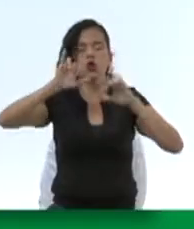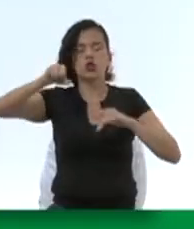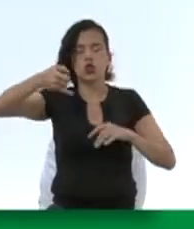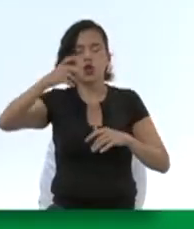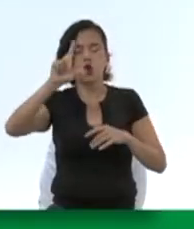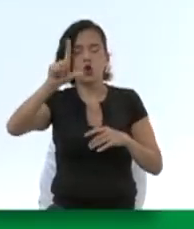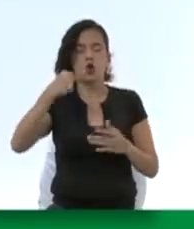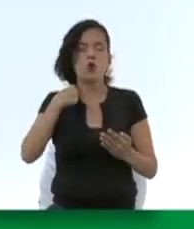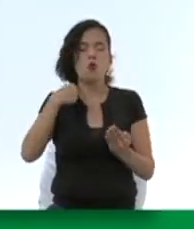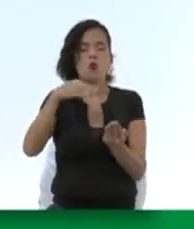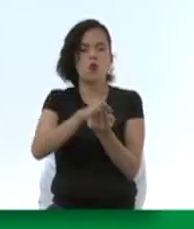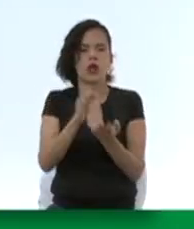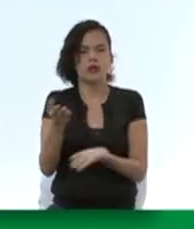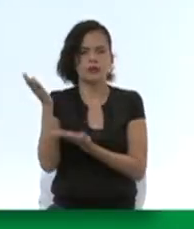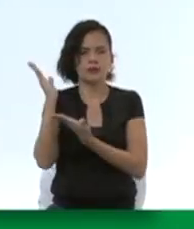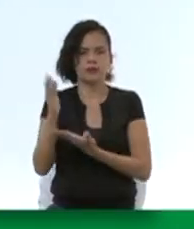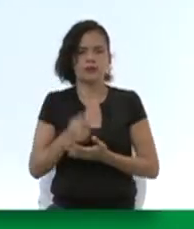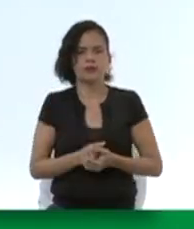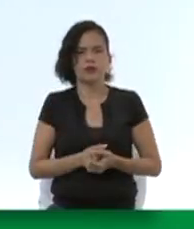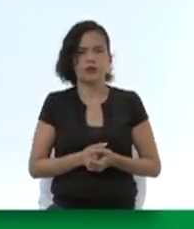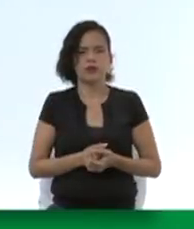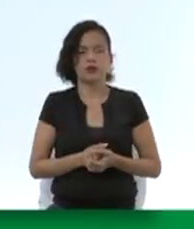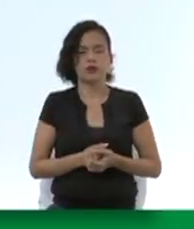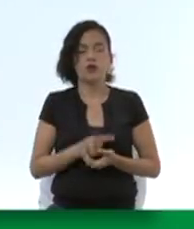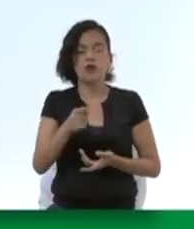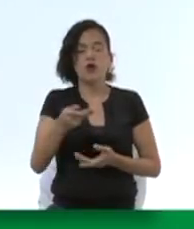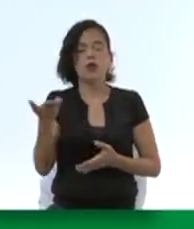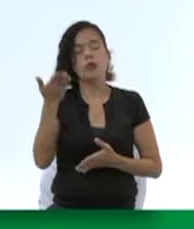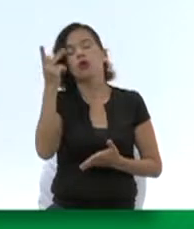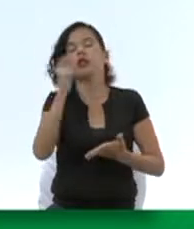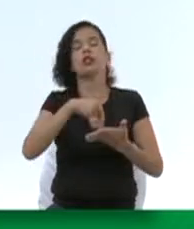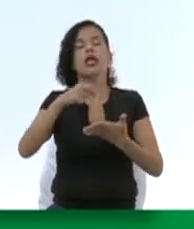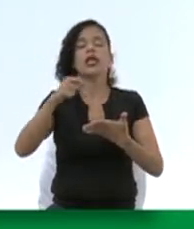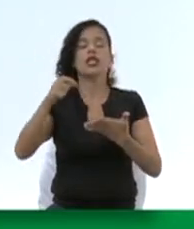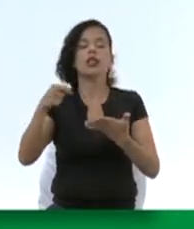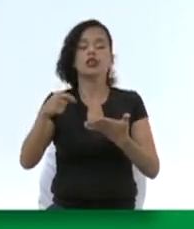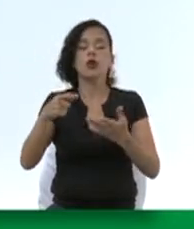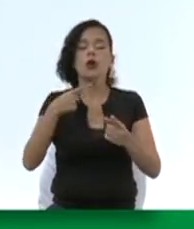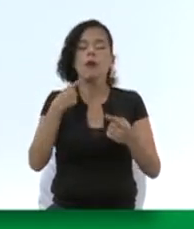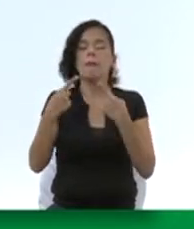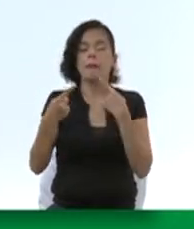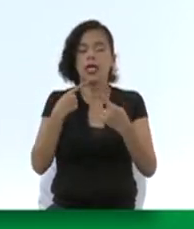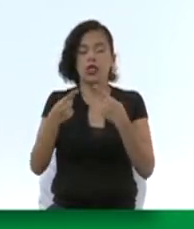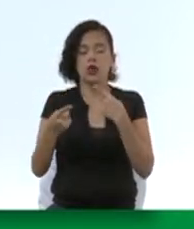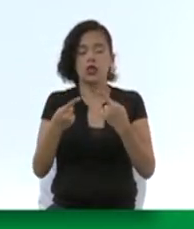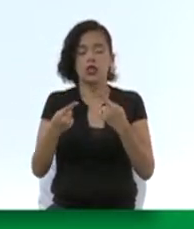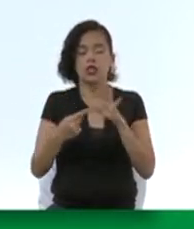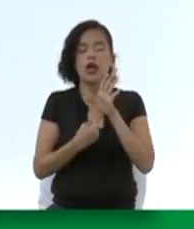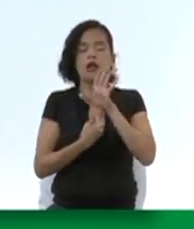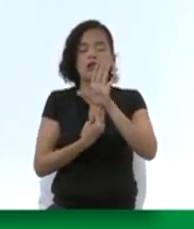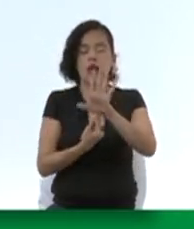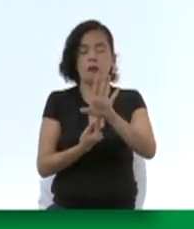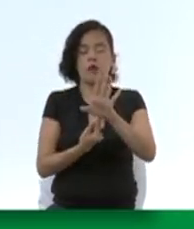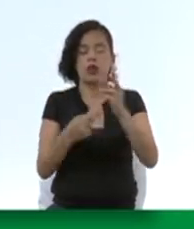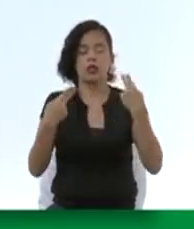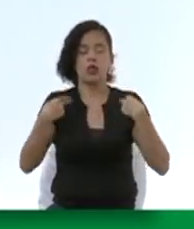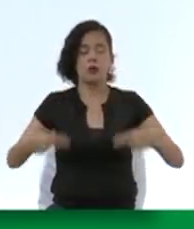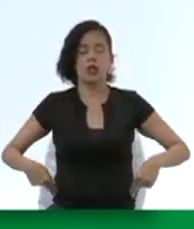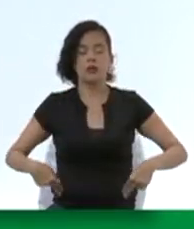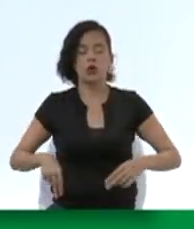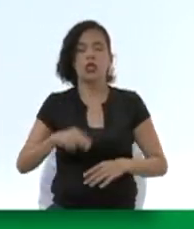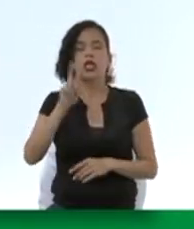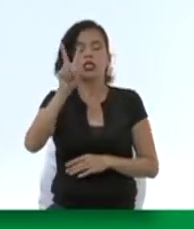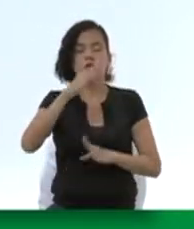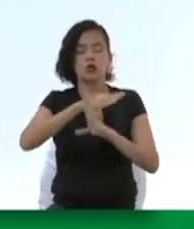8 de julio, muere Cecilio Acosta. Cecilio Acosta fue un importante escritor, periodista y exponente del humanismo durante la